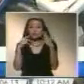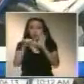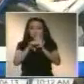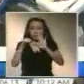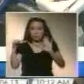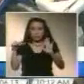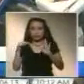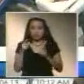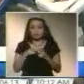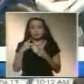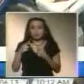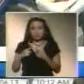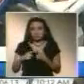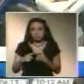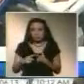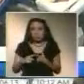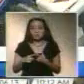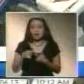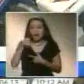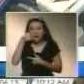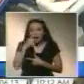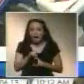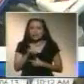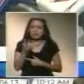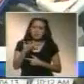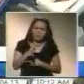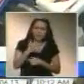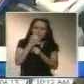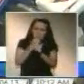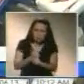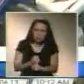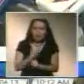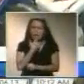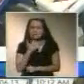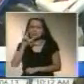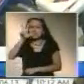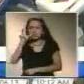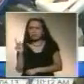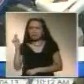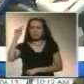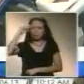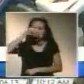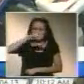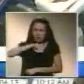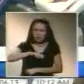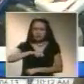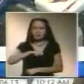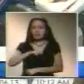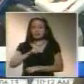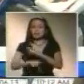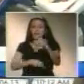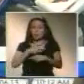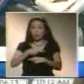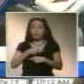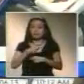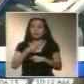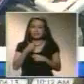Quedamos en que hay que restaurar dentro de unos tres meses, ya serían seis,